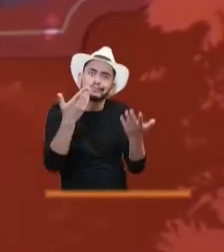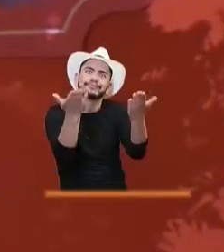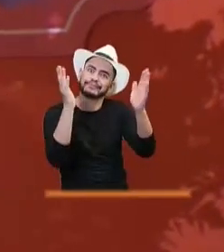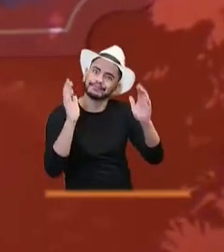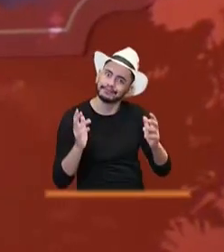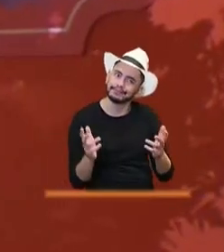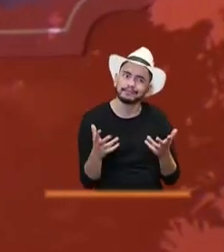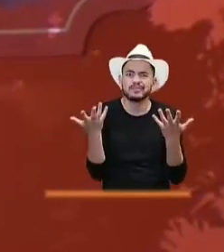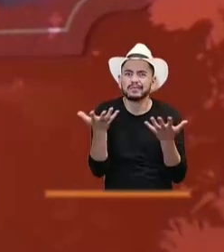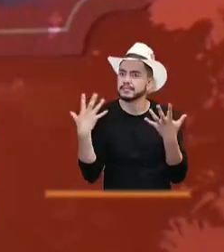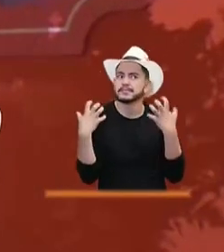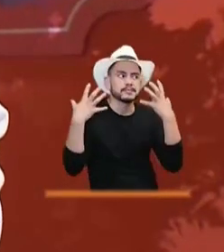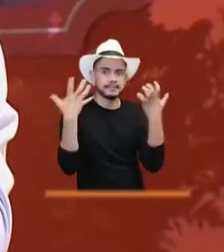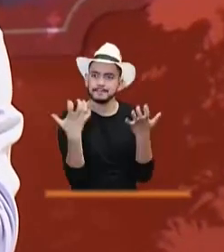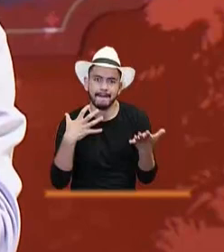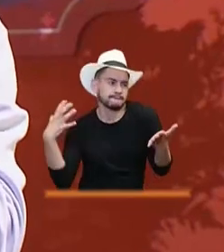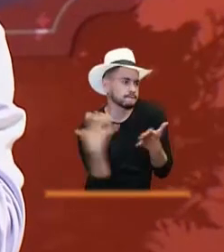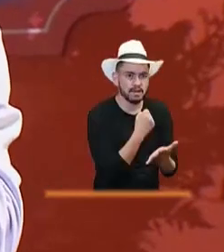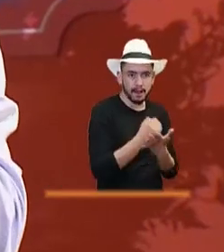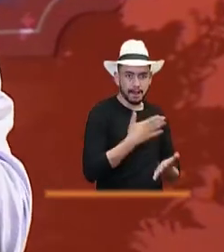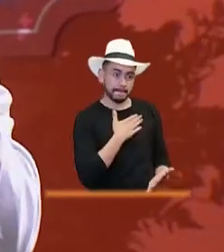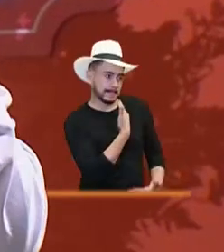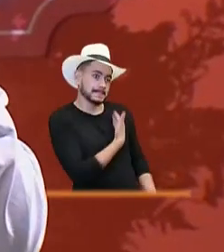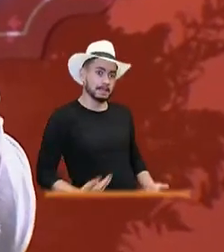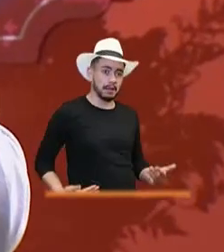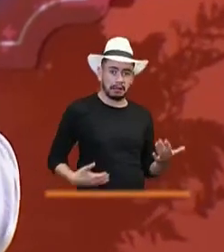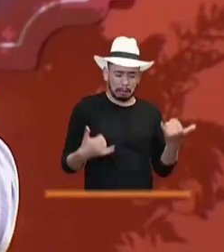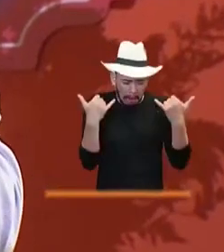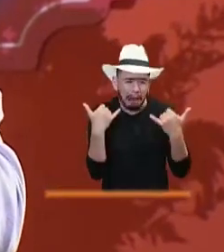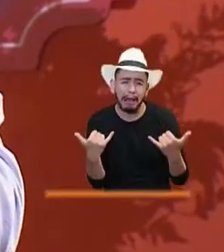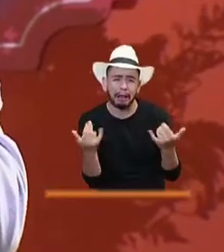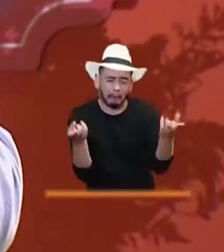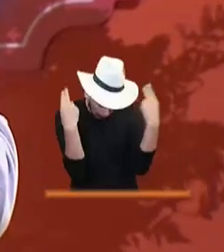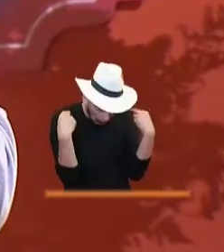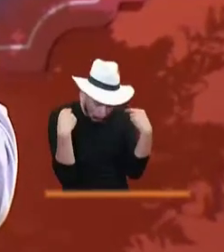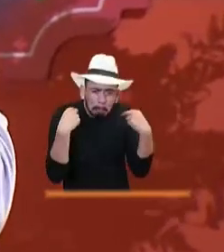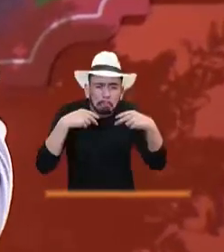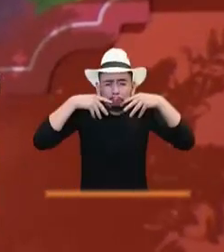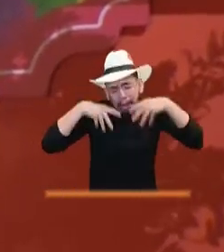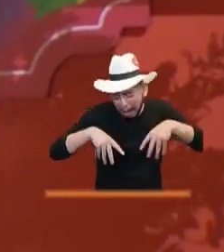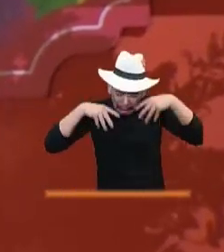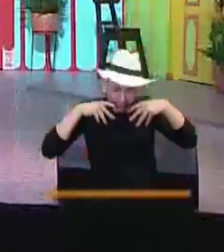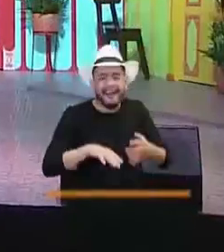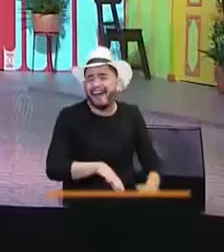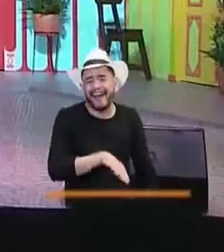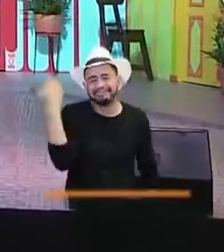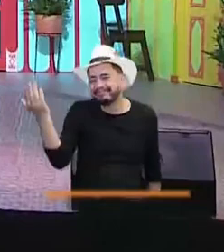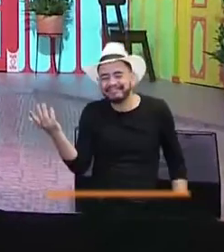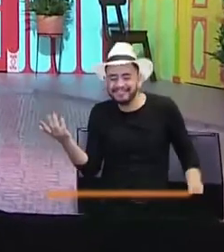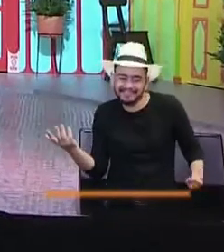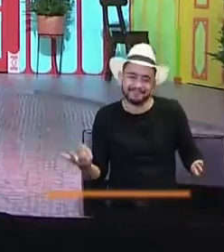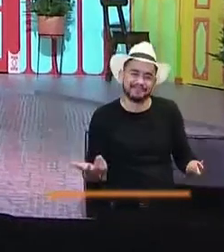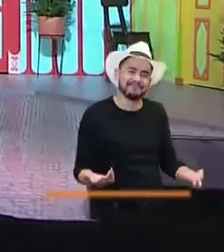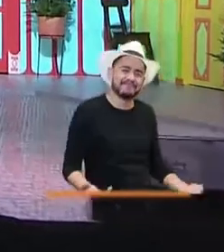trono, hoy ya se quedó mamando porque allá sí perdió el mono. En mi